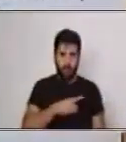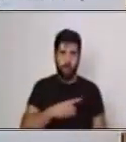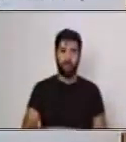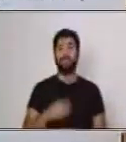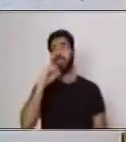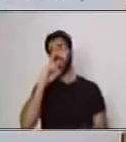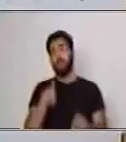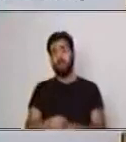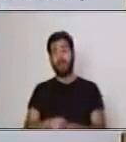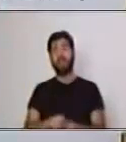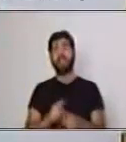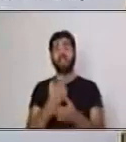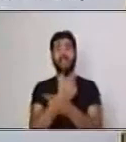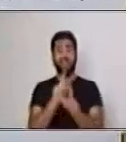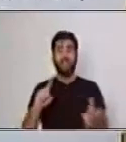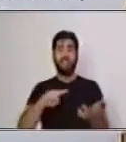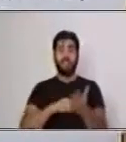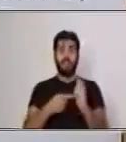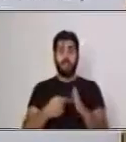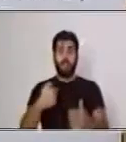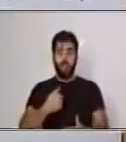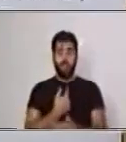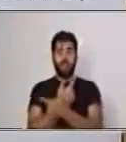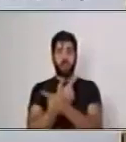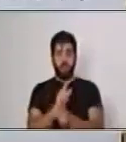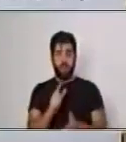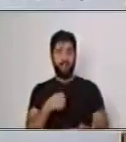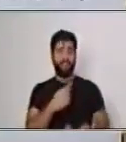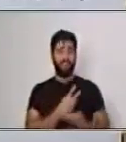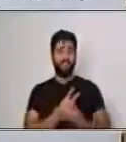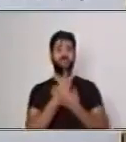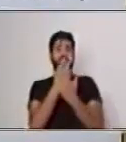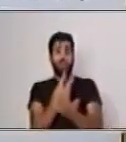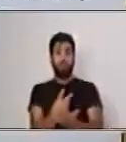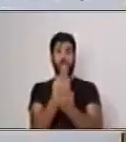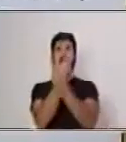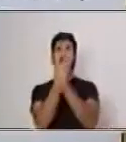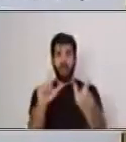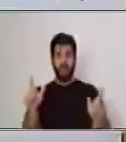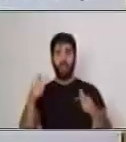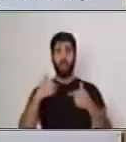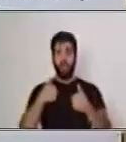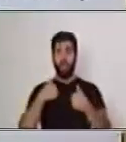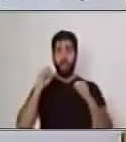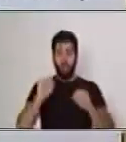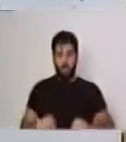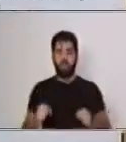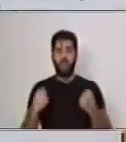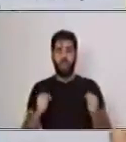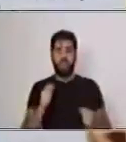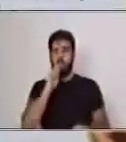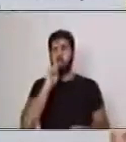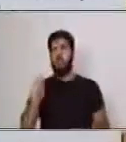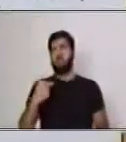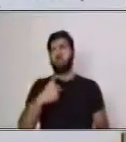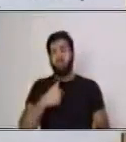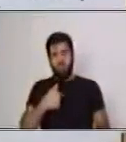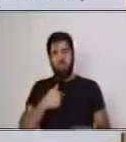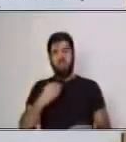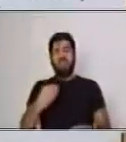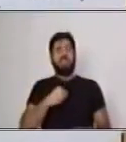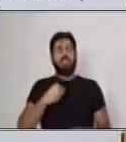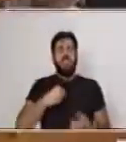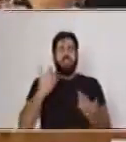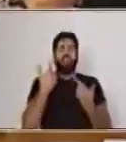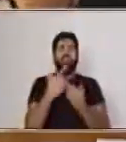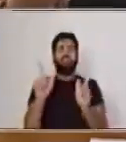que la libertad es la autonomía de la voluntad a partir de la cual el hombre actúa como mejor le venga en gana. Idea